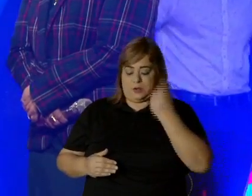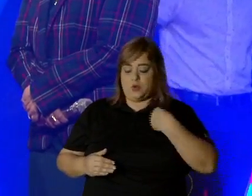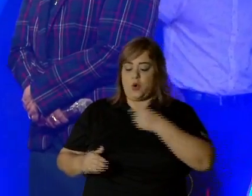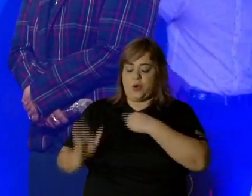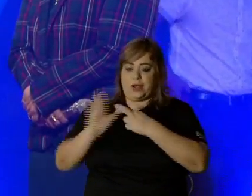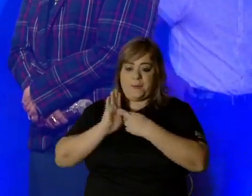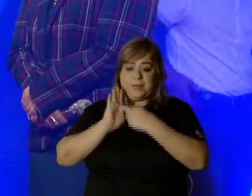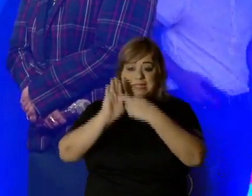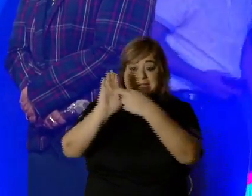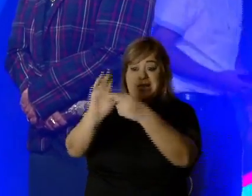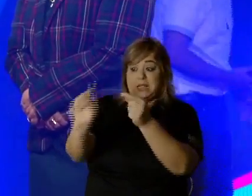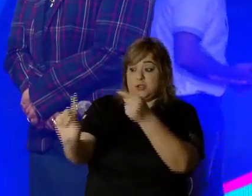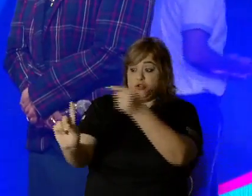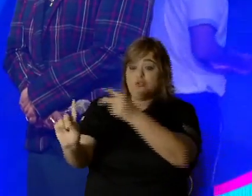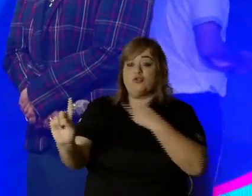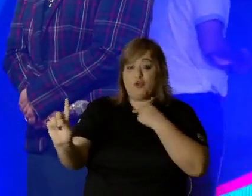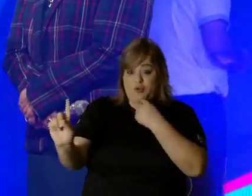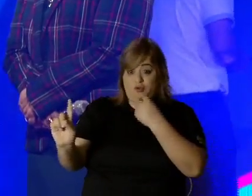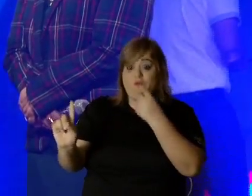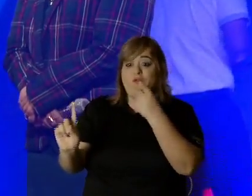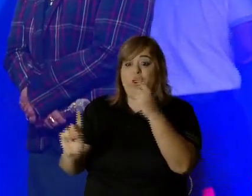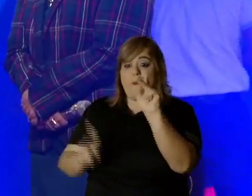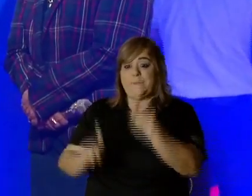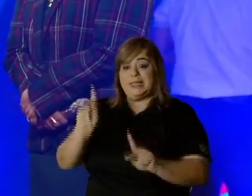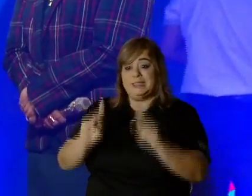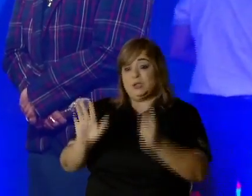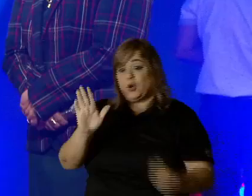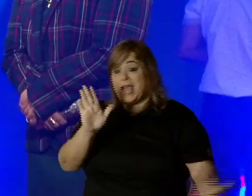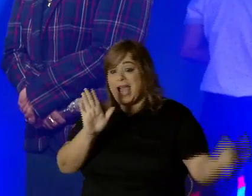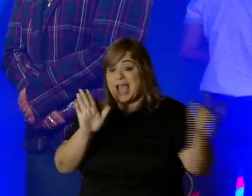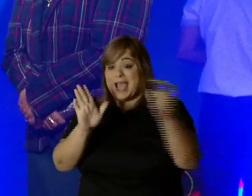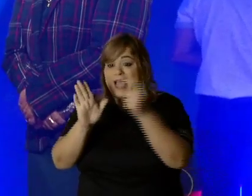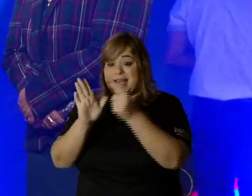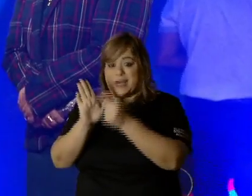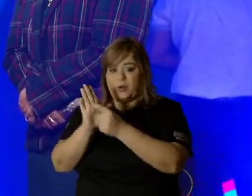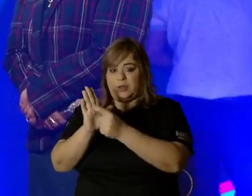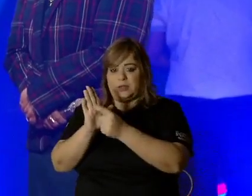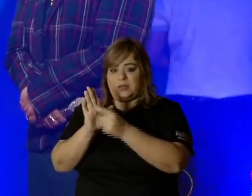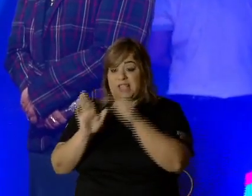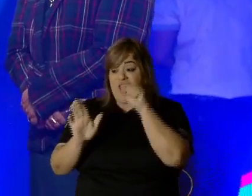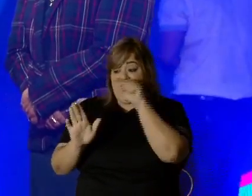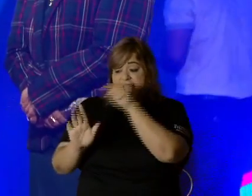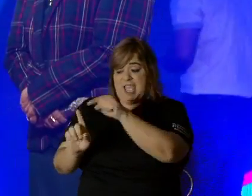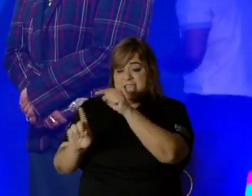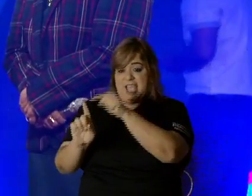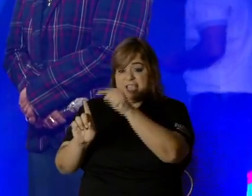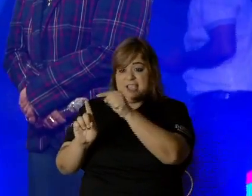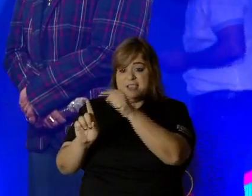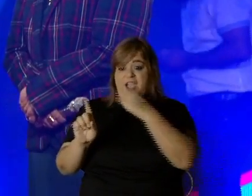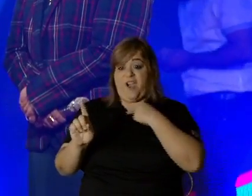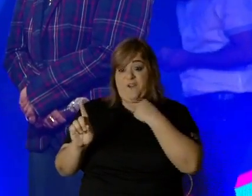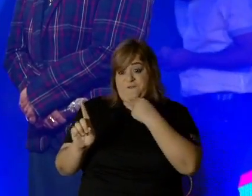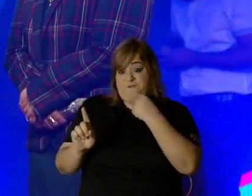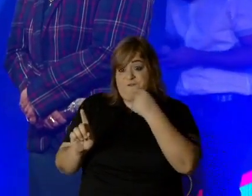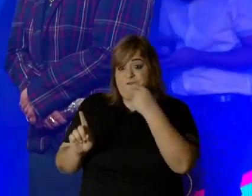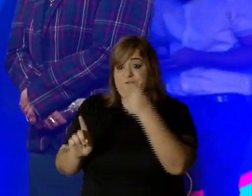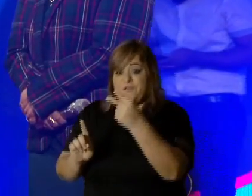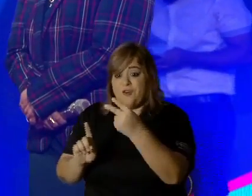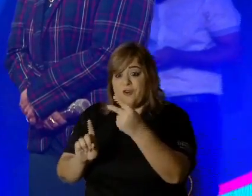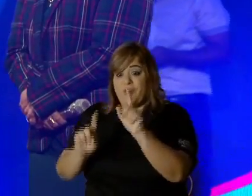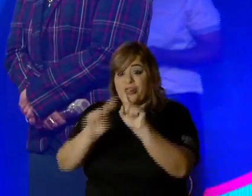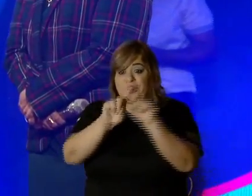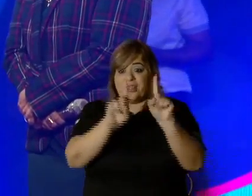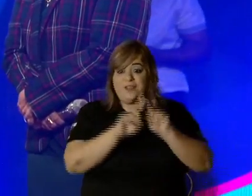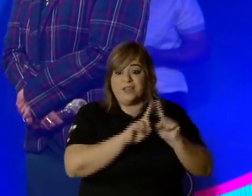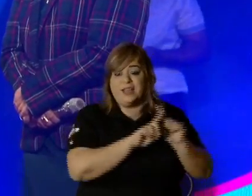voz tiene que ser reconocida en nuestro país como la voz de la iglesia. Alguien que aplaude y dé